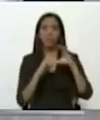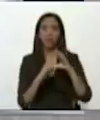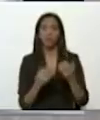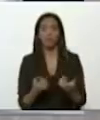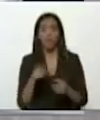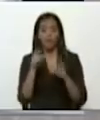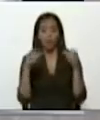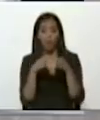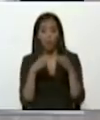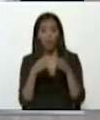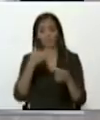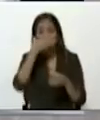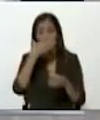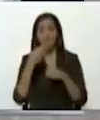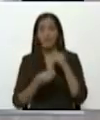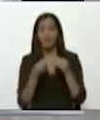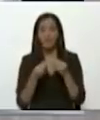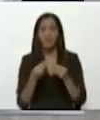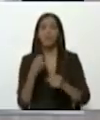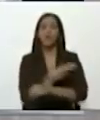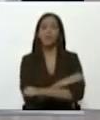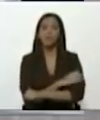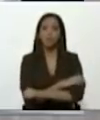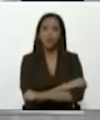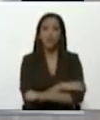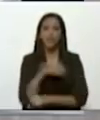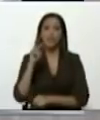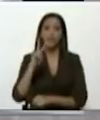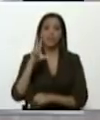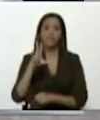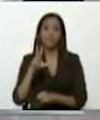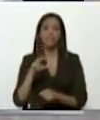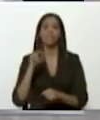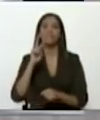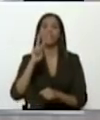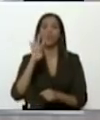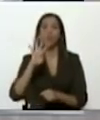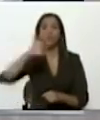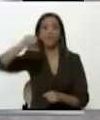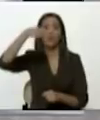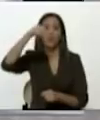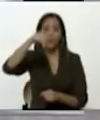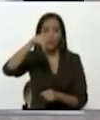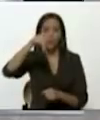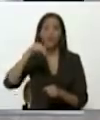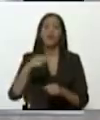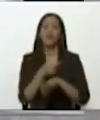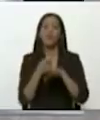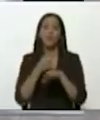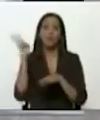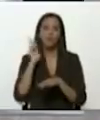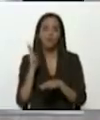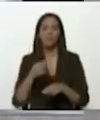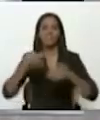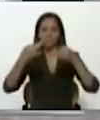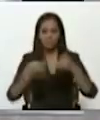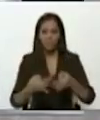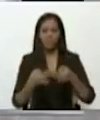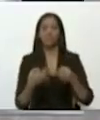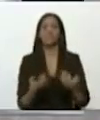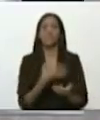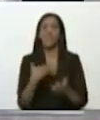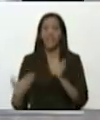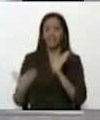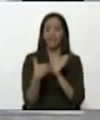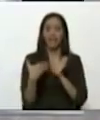terroristas iban a ser realizadas por la oposición el 23 y 24 de junio. El gobierno venezolano afirma que pretendían atacar a